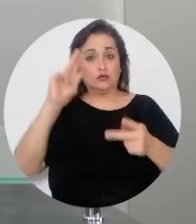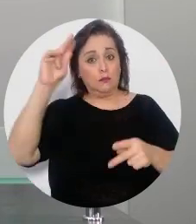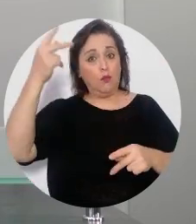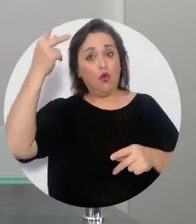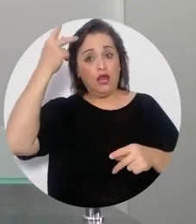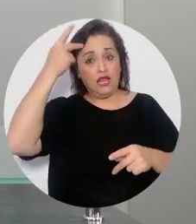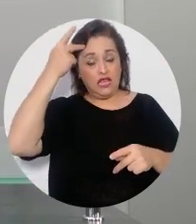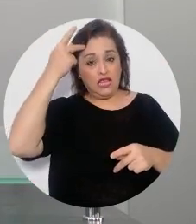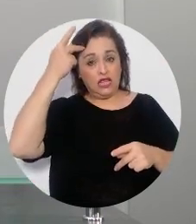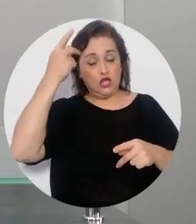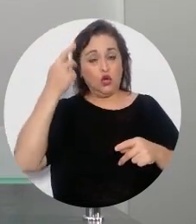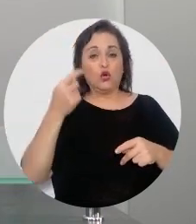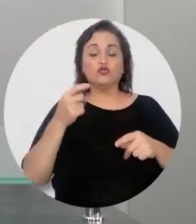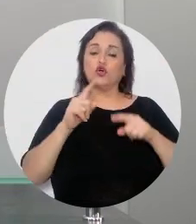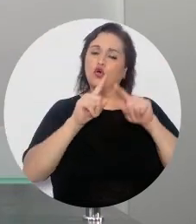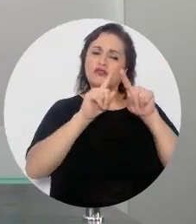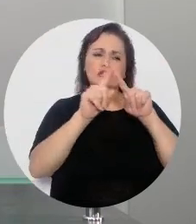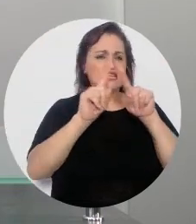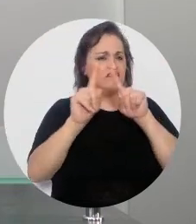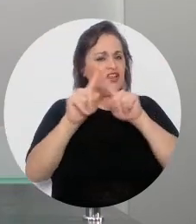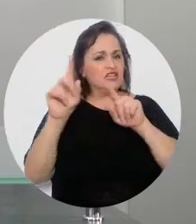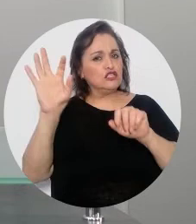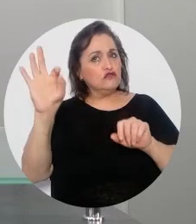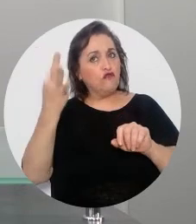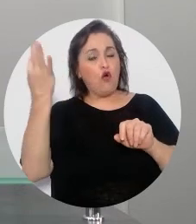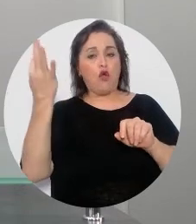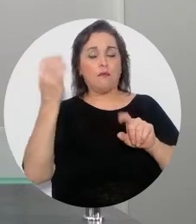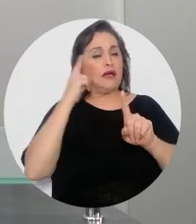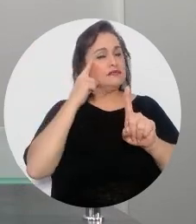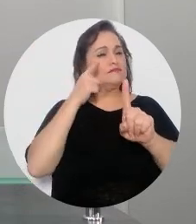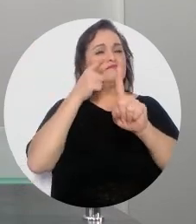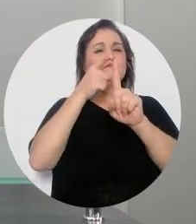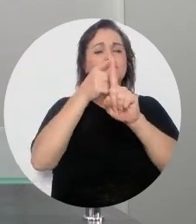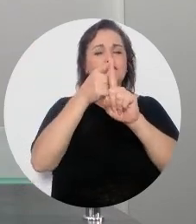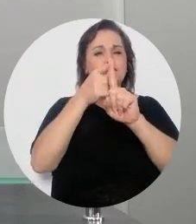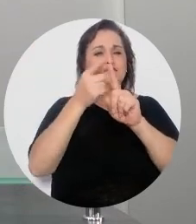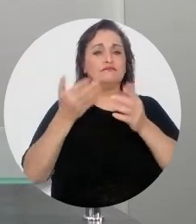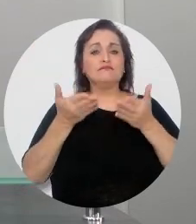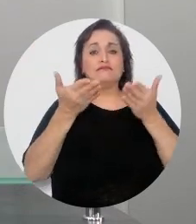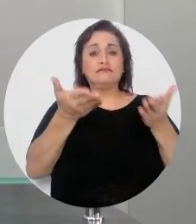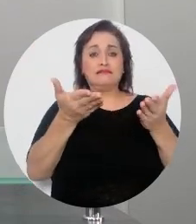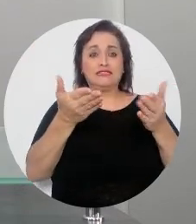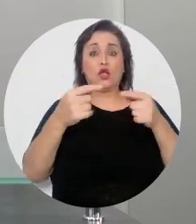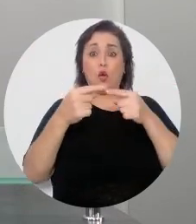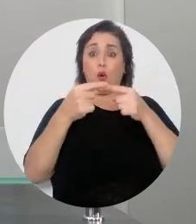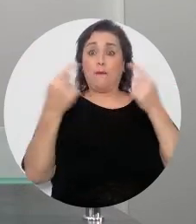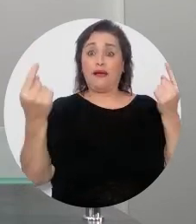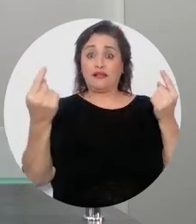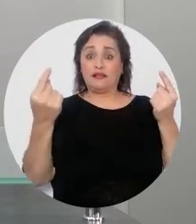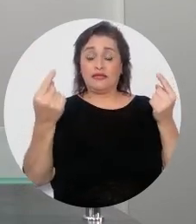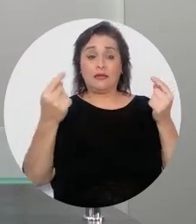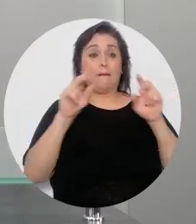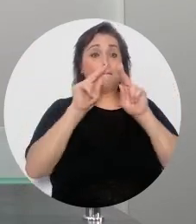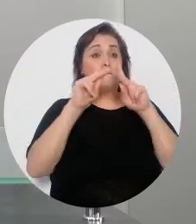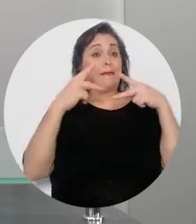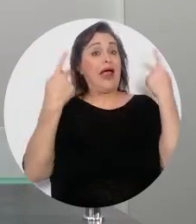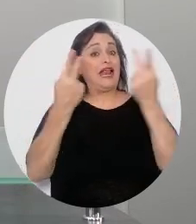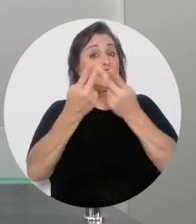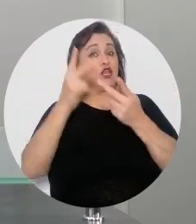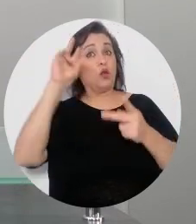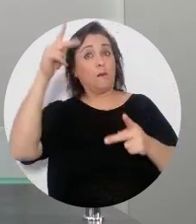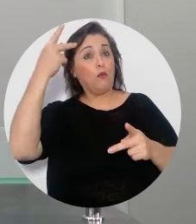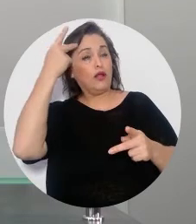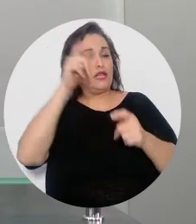partidos políticos o incluso los particulares con el fin de ponderar o combatir a un